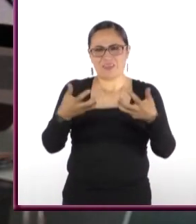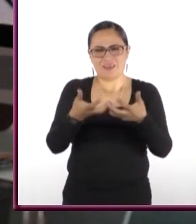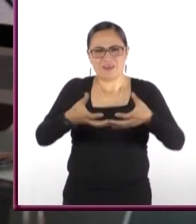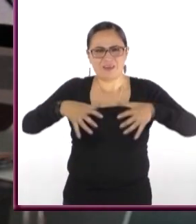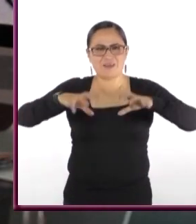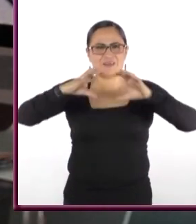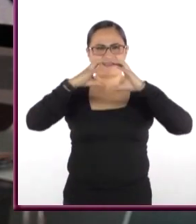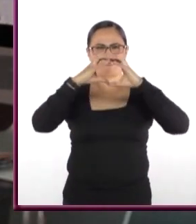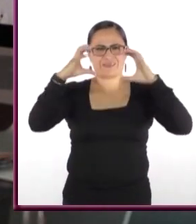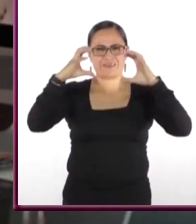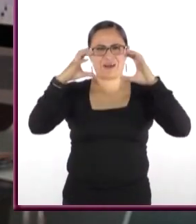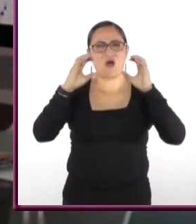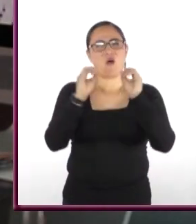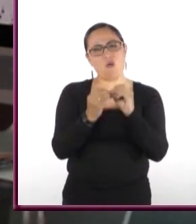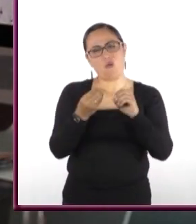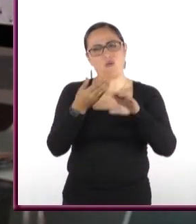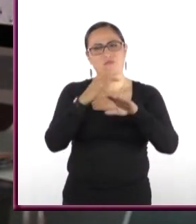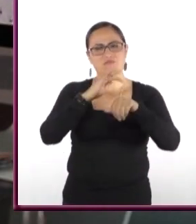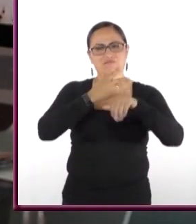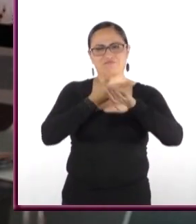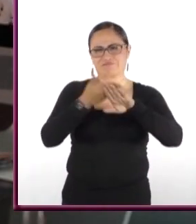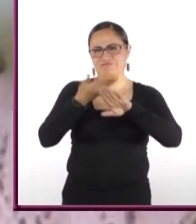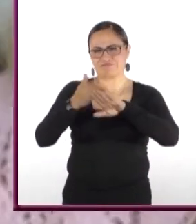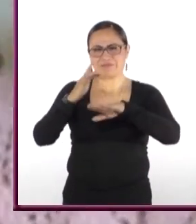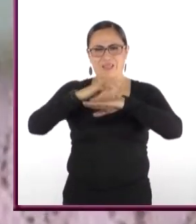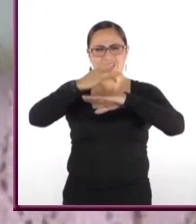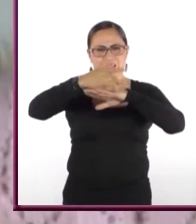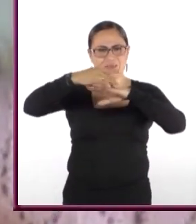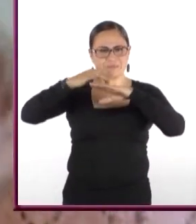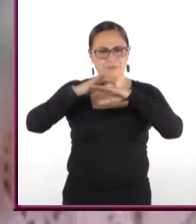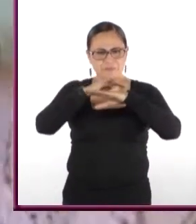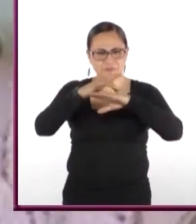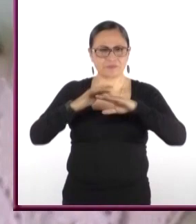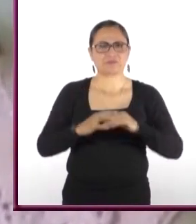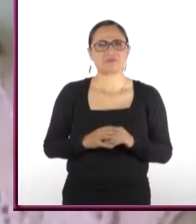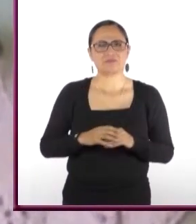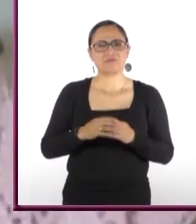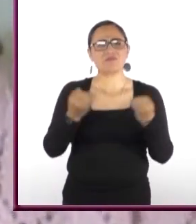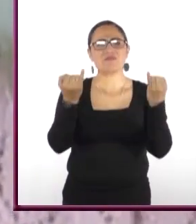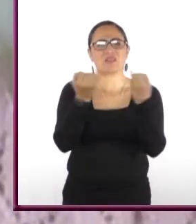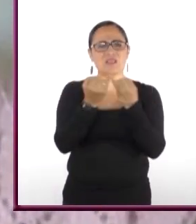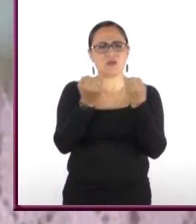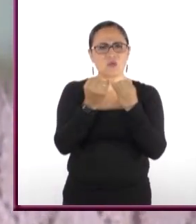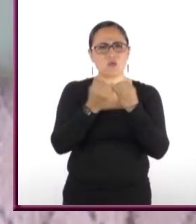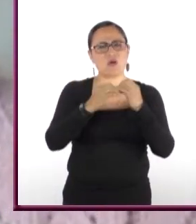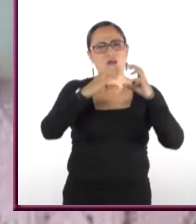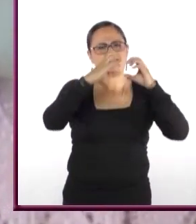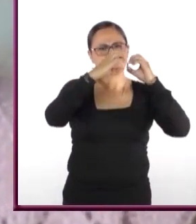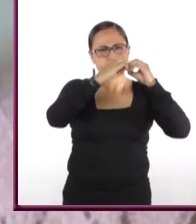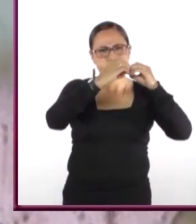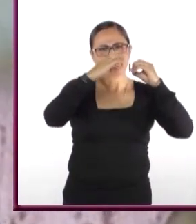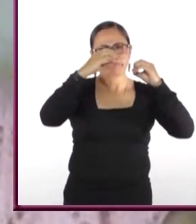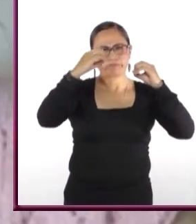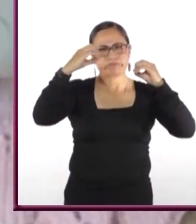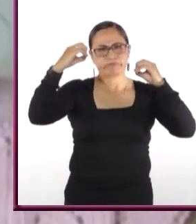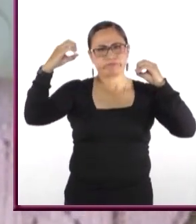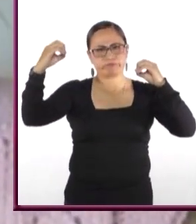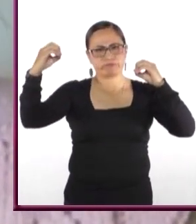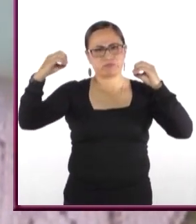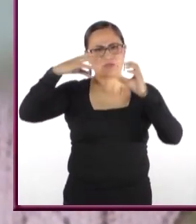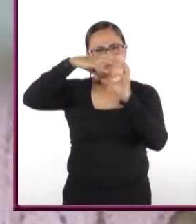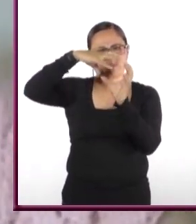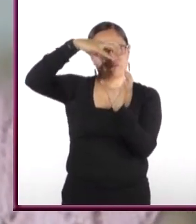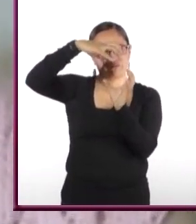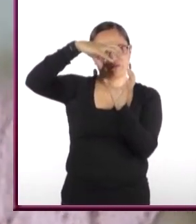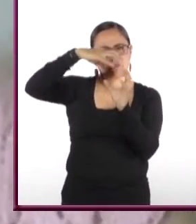es la esfera, o los nopalitos, ¿no? Y las órbitas de los planetas, pues su abstracción